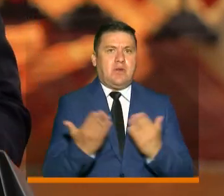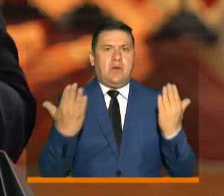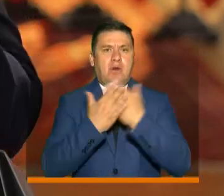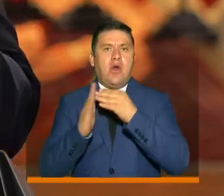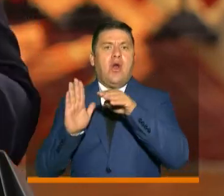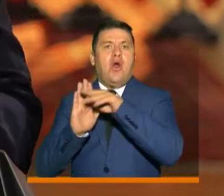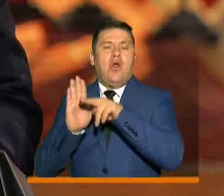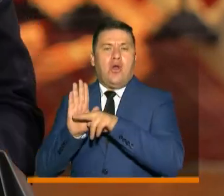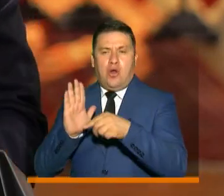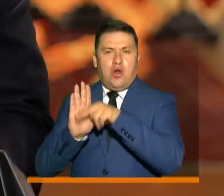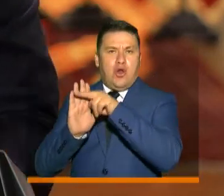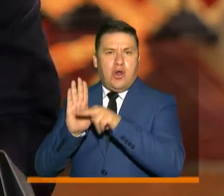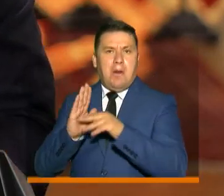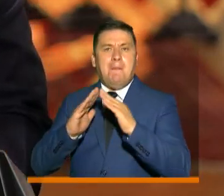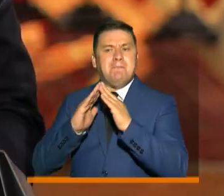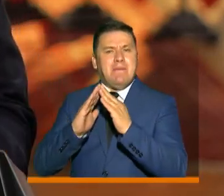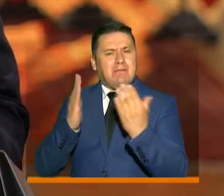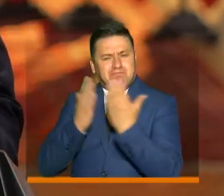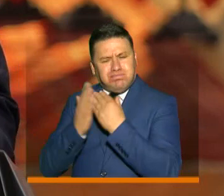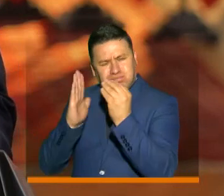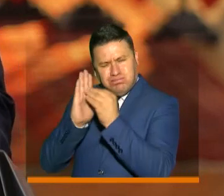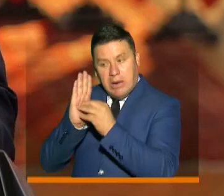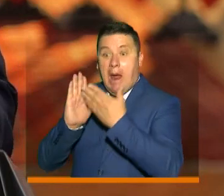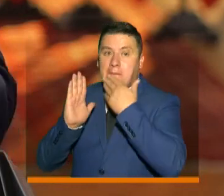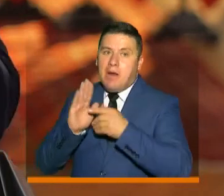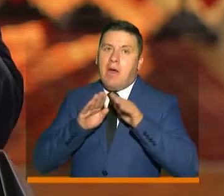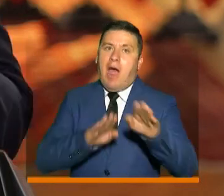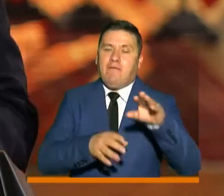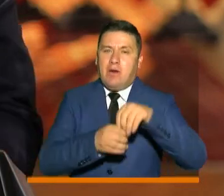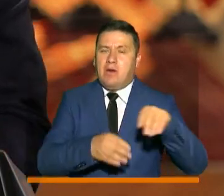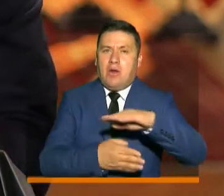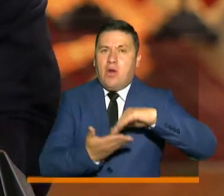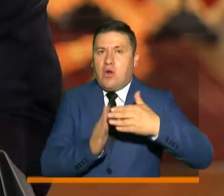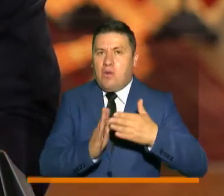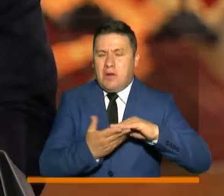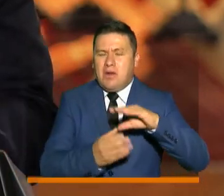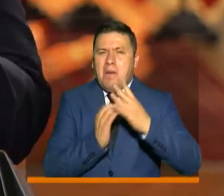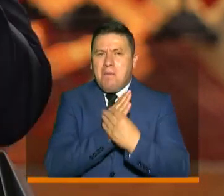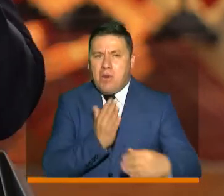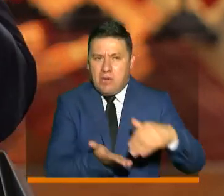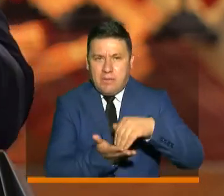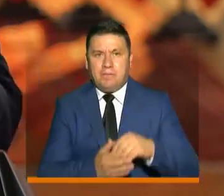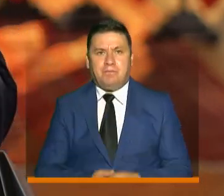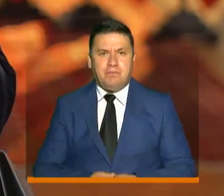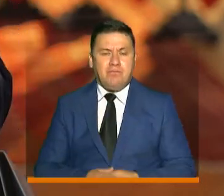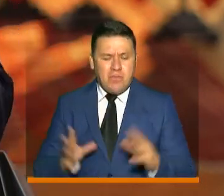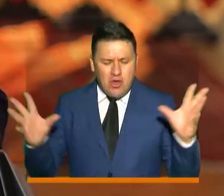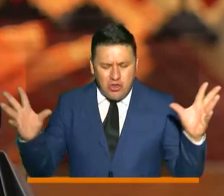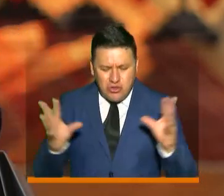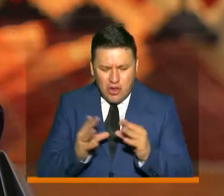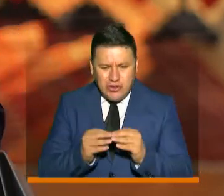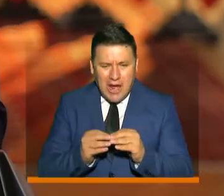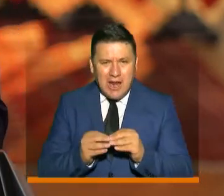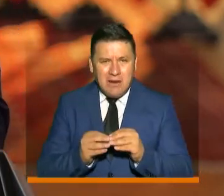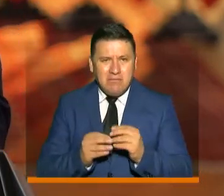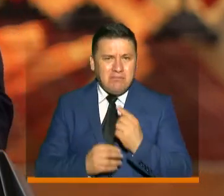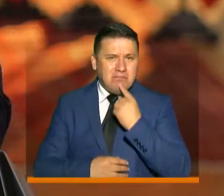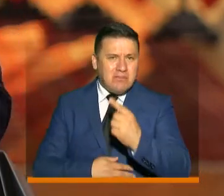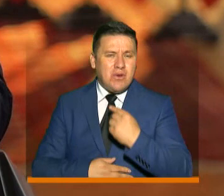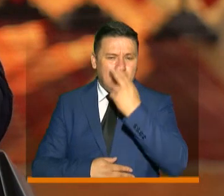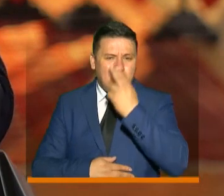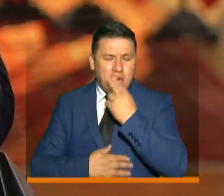normativa al sector vivienda en total este compromiso con colombia